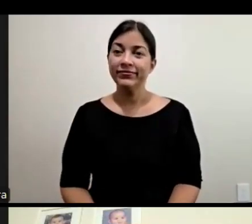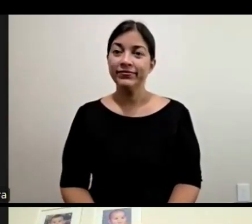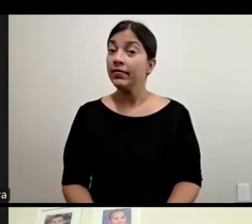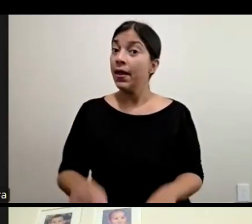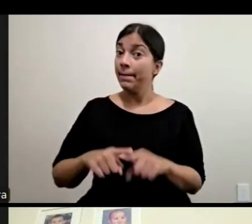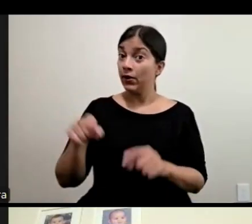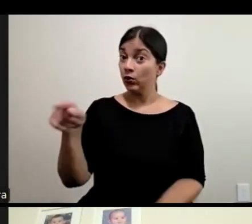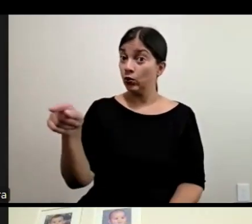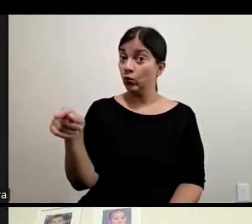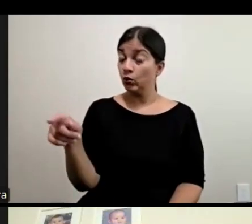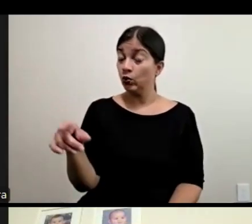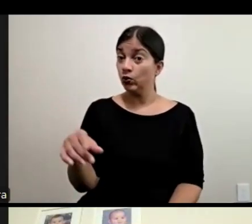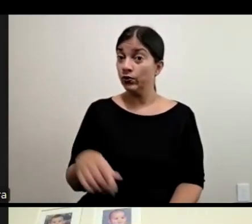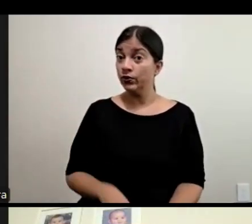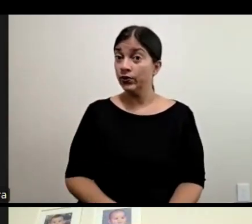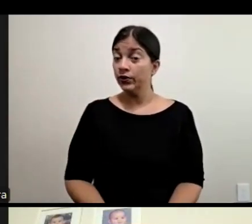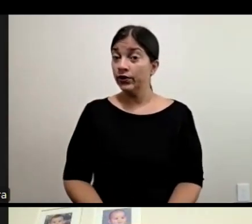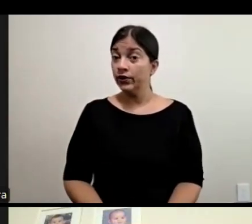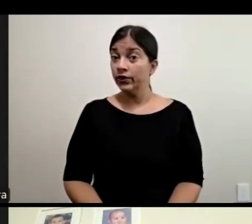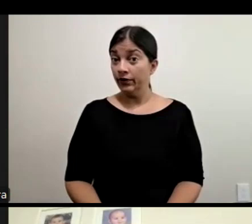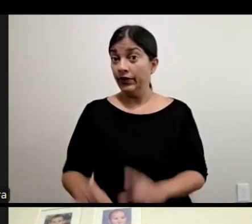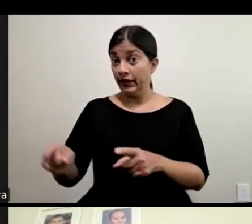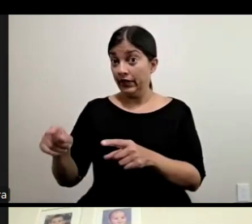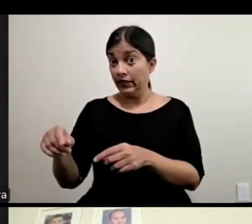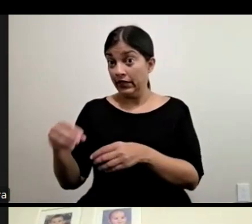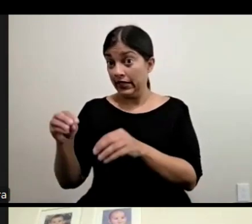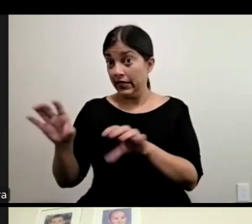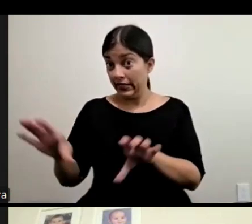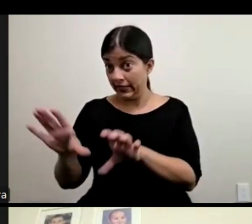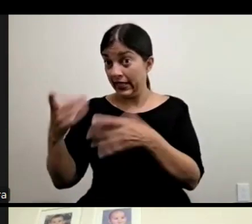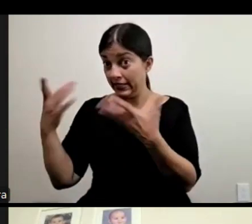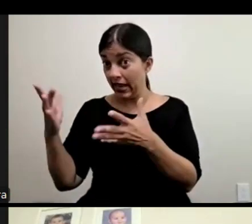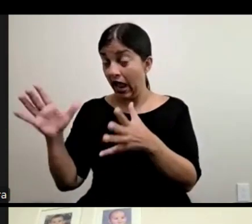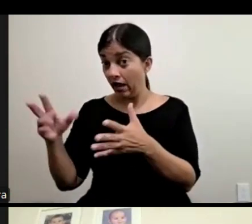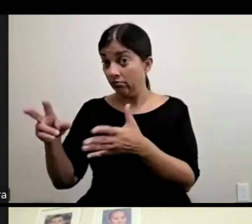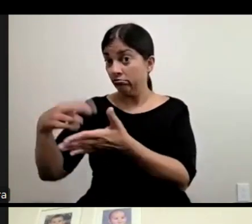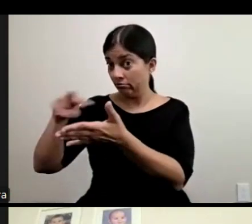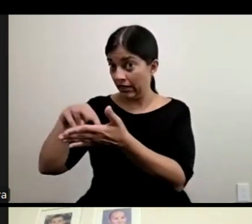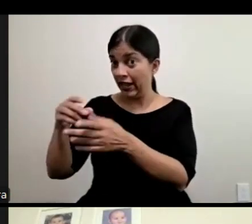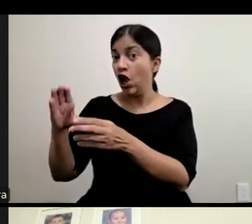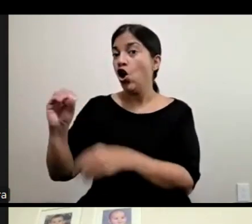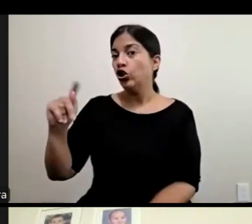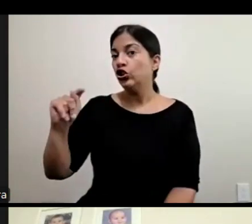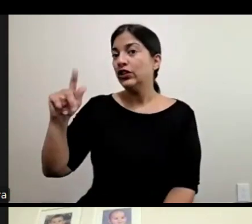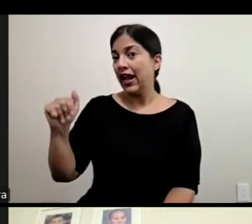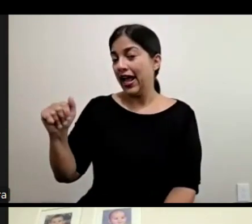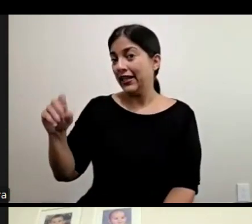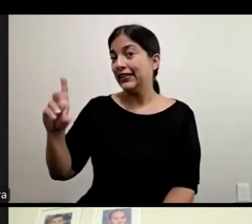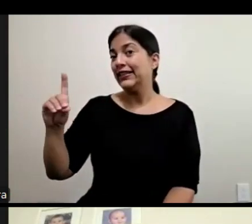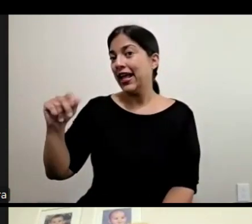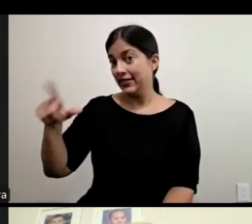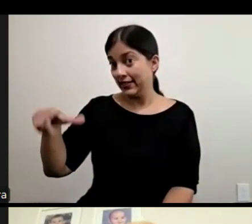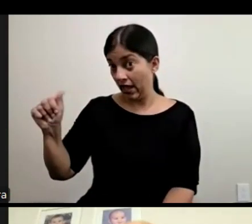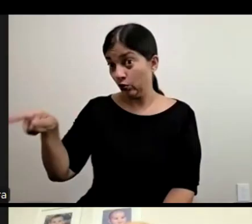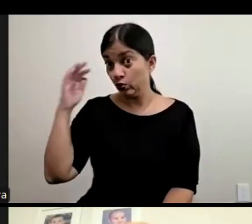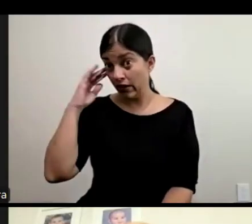hecho coreografía de la obra Contradanza, o sea que sí, ya sí. tenías conocimiento de